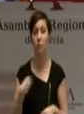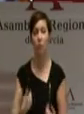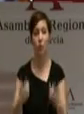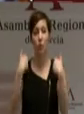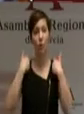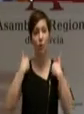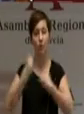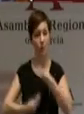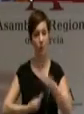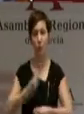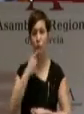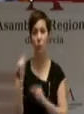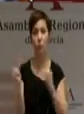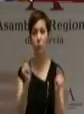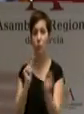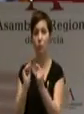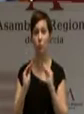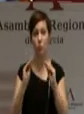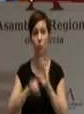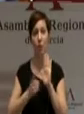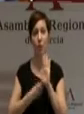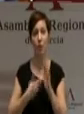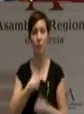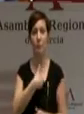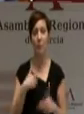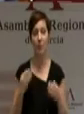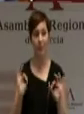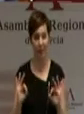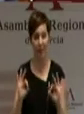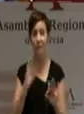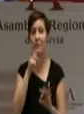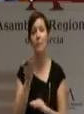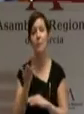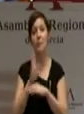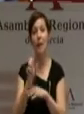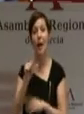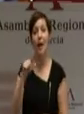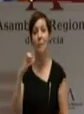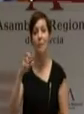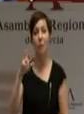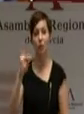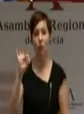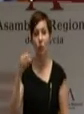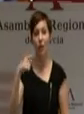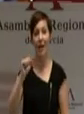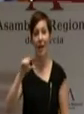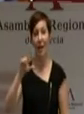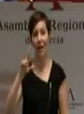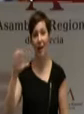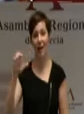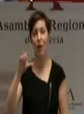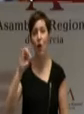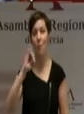citado precepto legal me otorga, resuelvo proponer a don Alberto Garre López, diputado